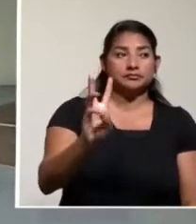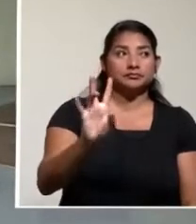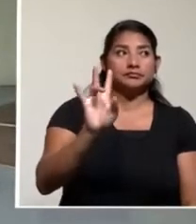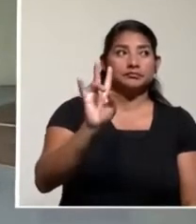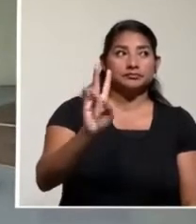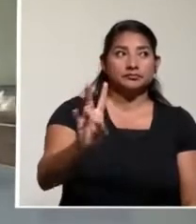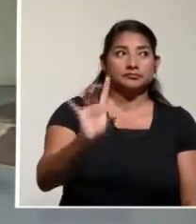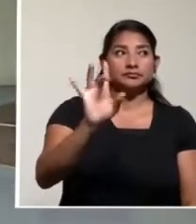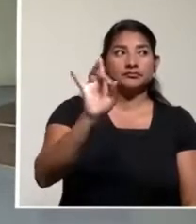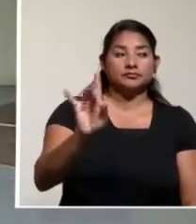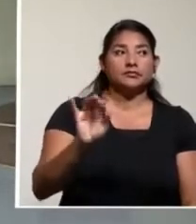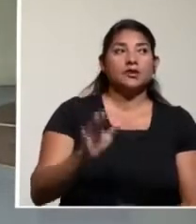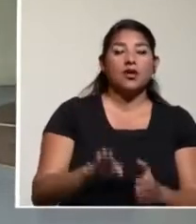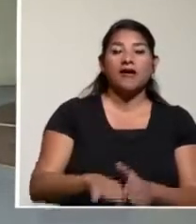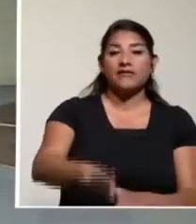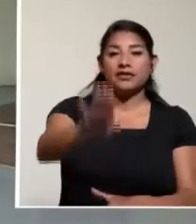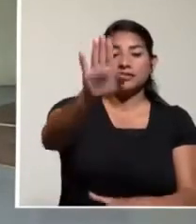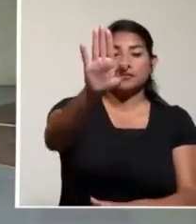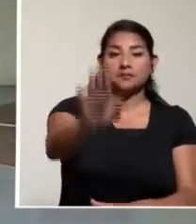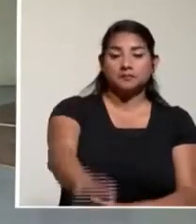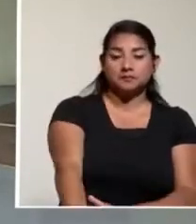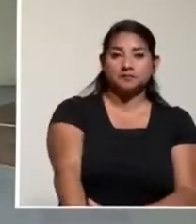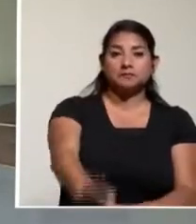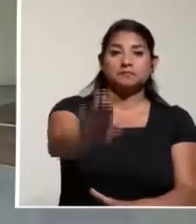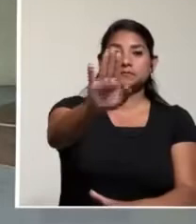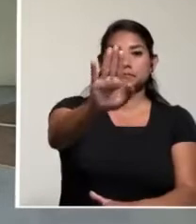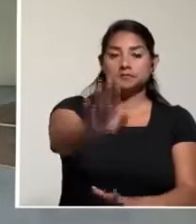Y frente.